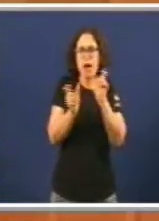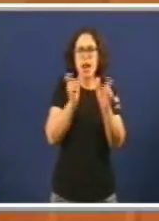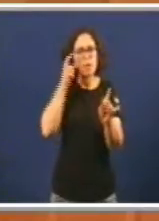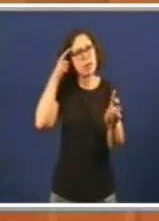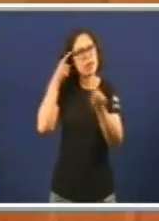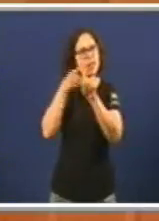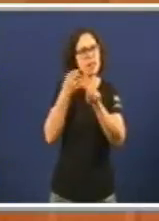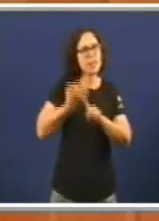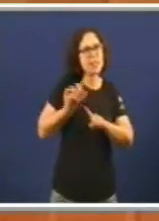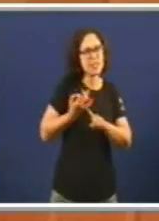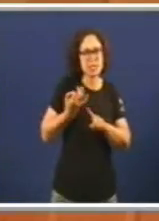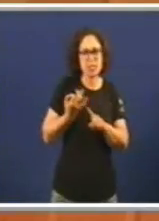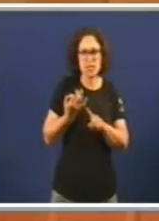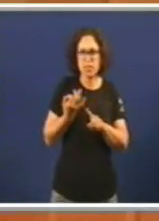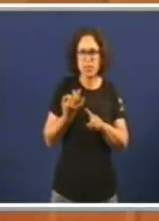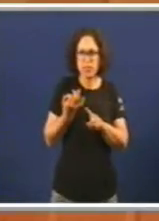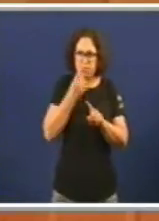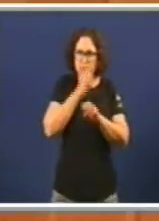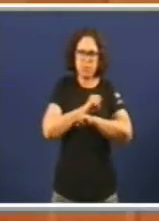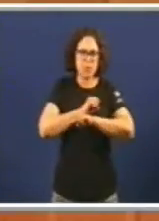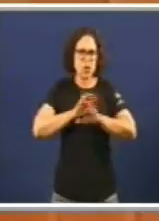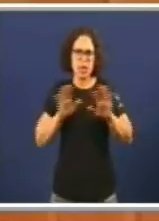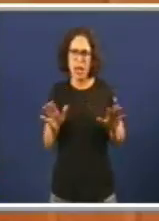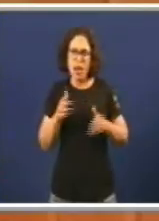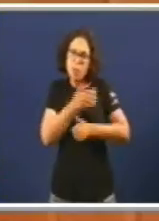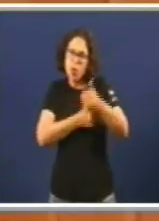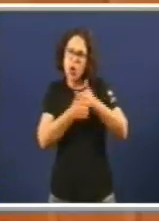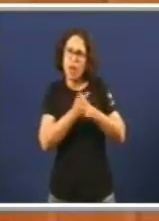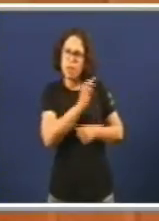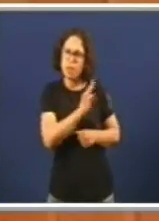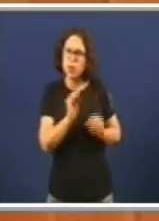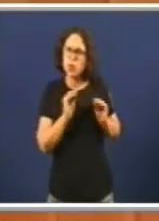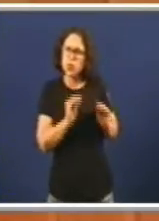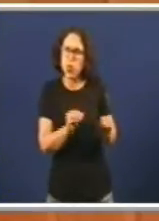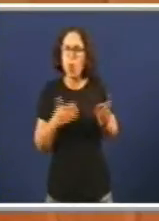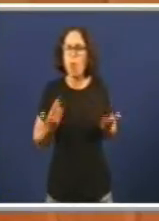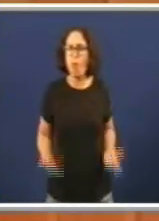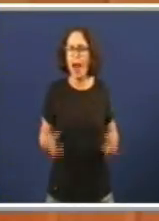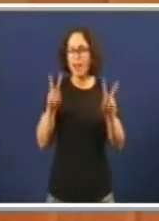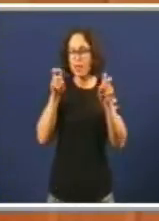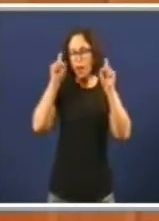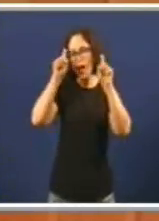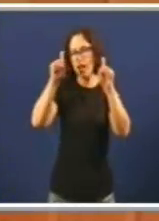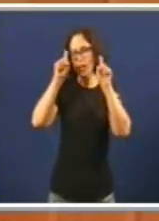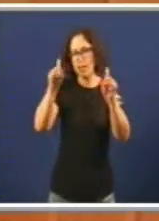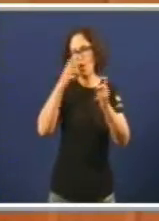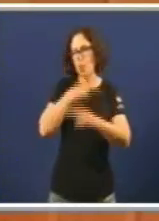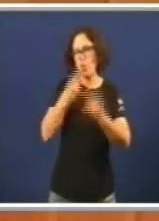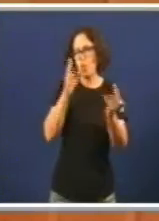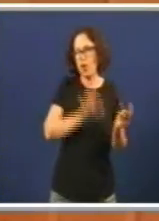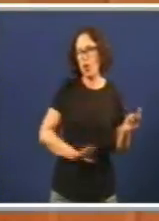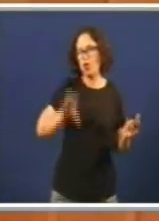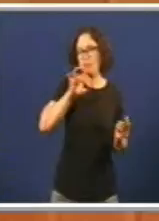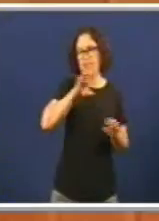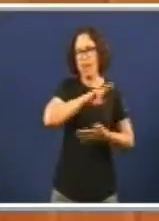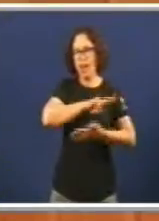pon riba da mesa con toda claridade cal é a prioridade do Partido Popular a respeito do ensino público deste país. E que